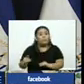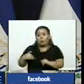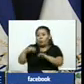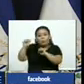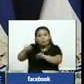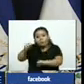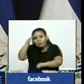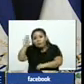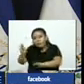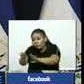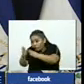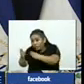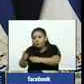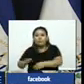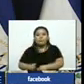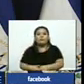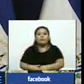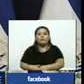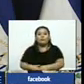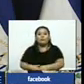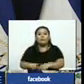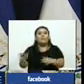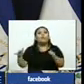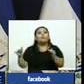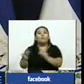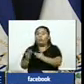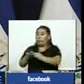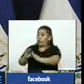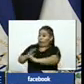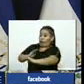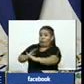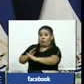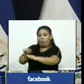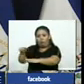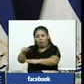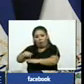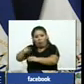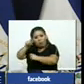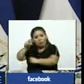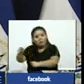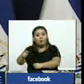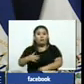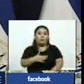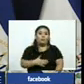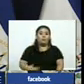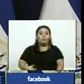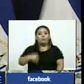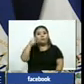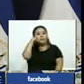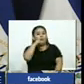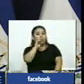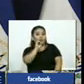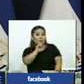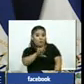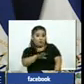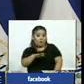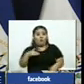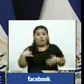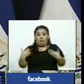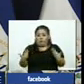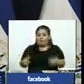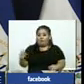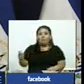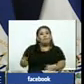abrir la maleta diplomática, con inmunidad, con privilegios. Nayib Bukele reiteró que desde su llegada a la